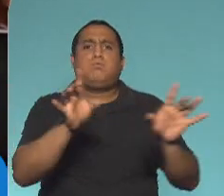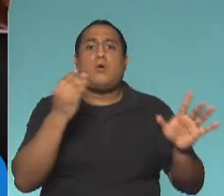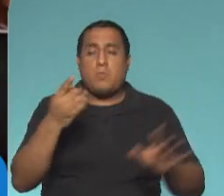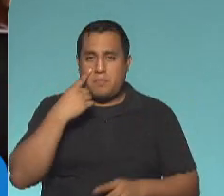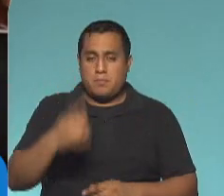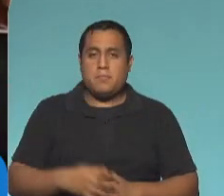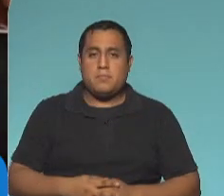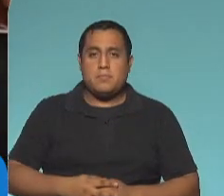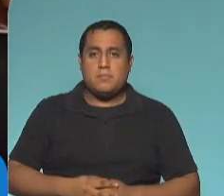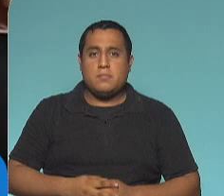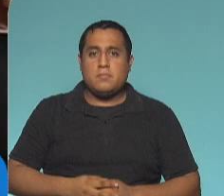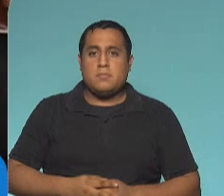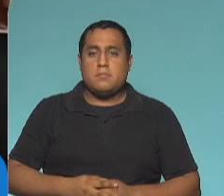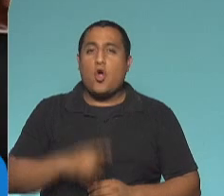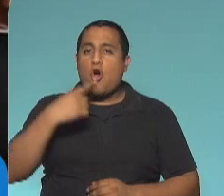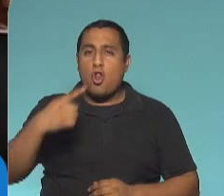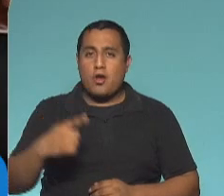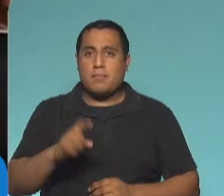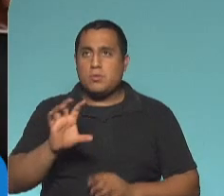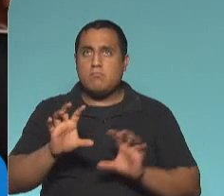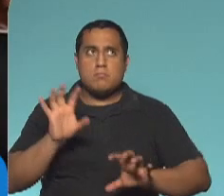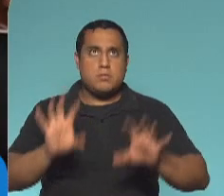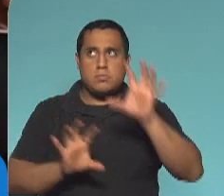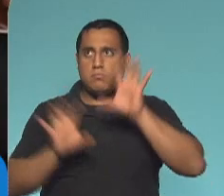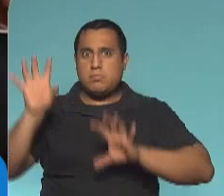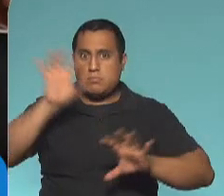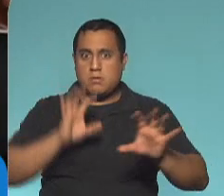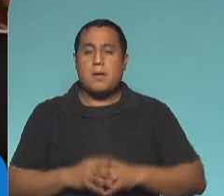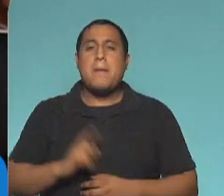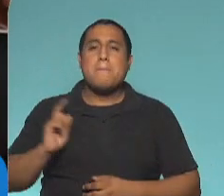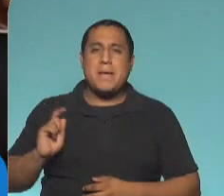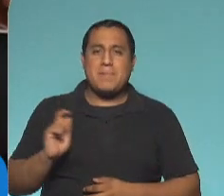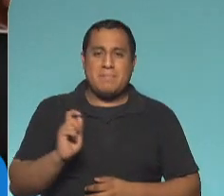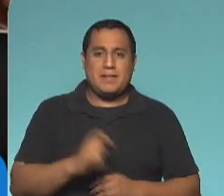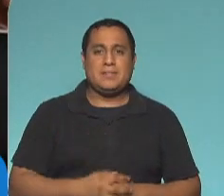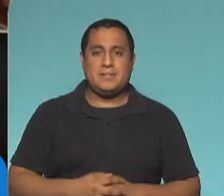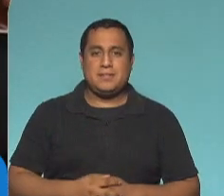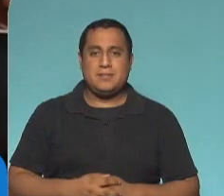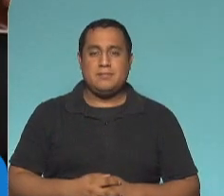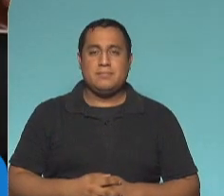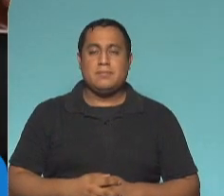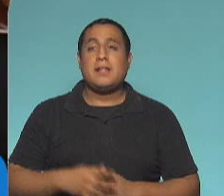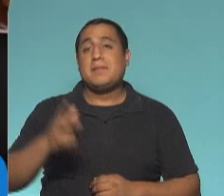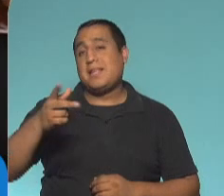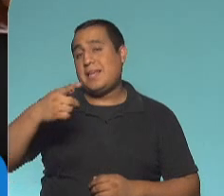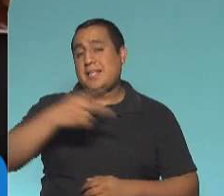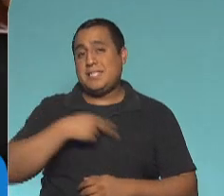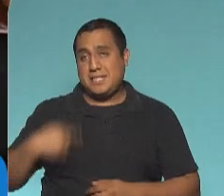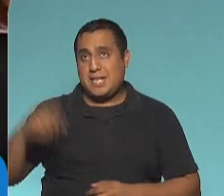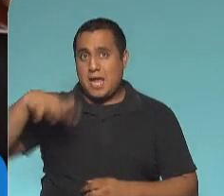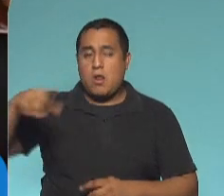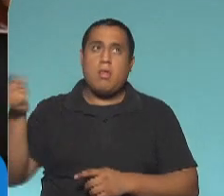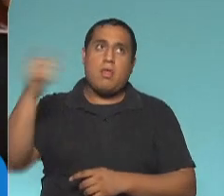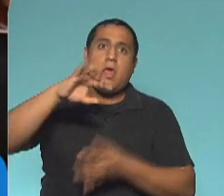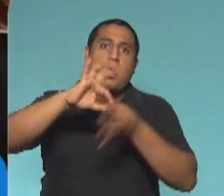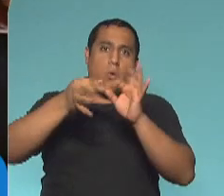va pasando los colores que va pasando cada gráfico son los meses, como inicia en China, pasa a